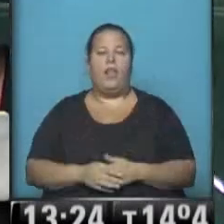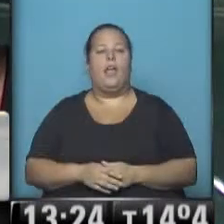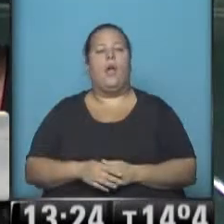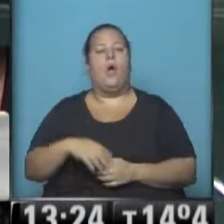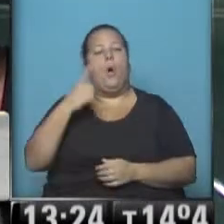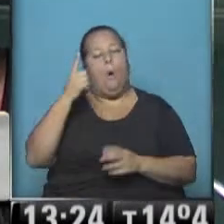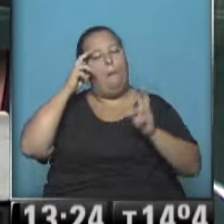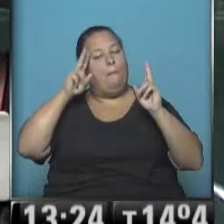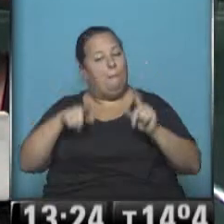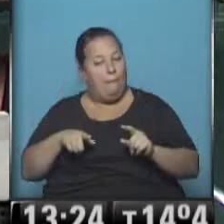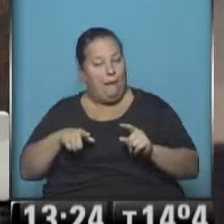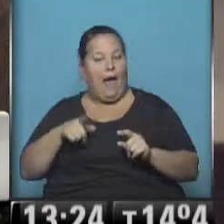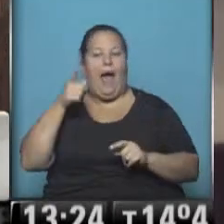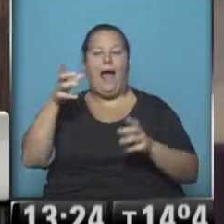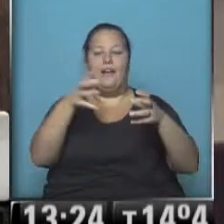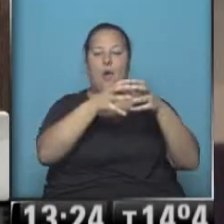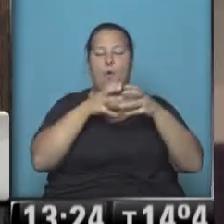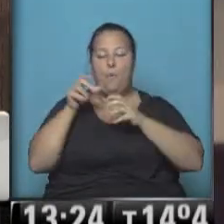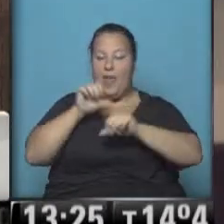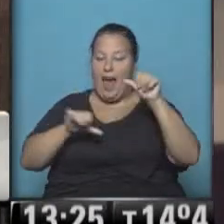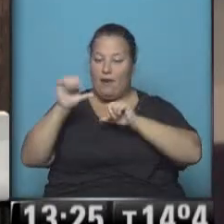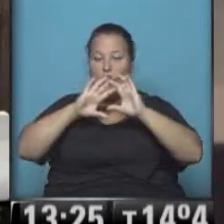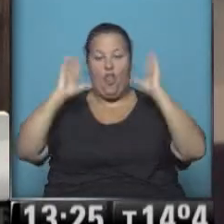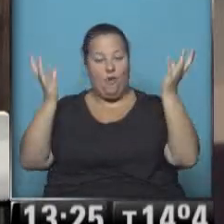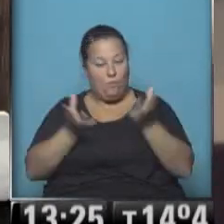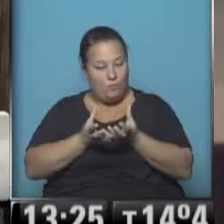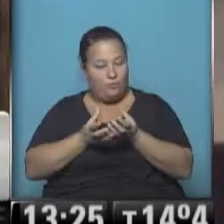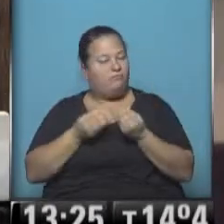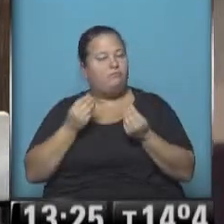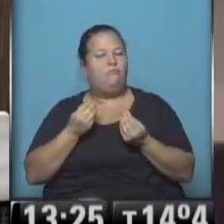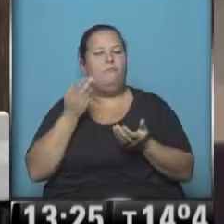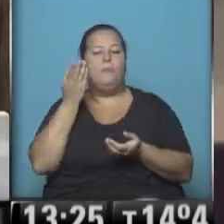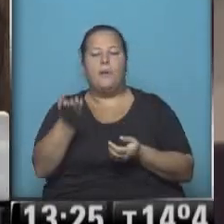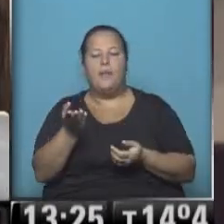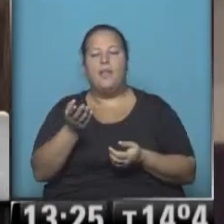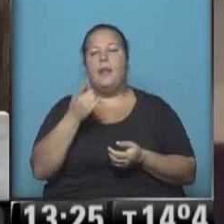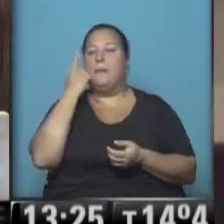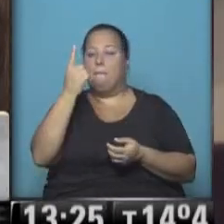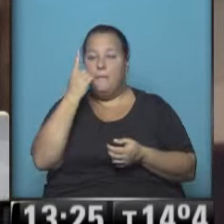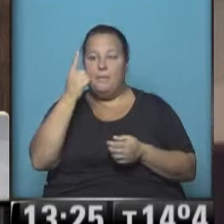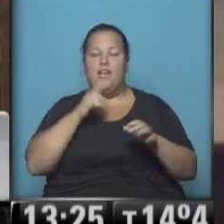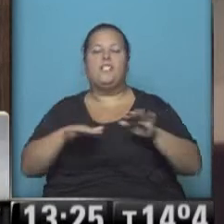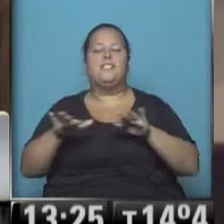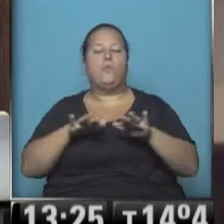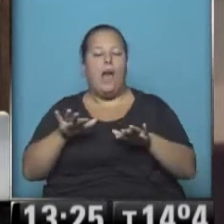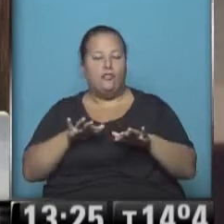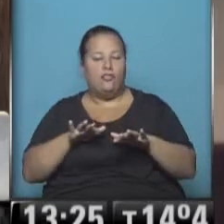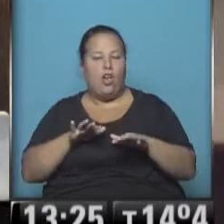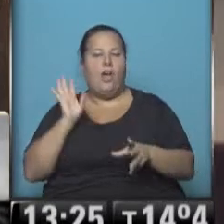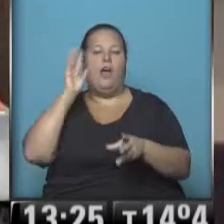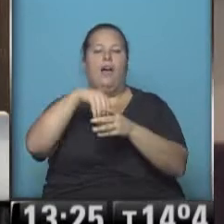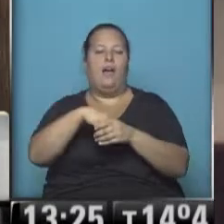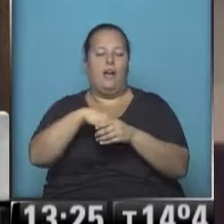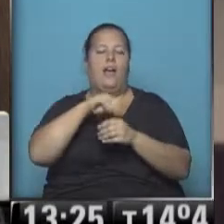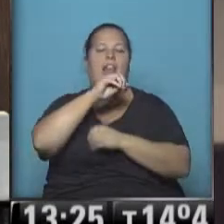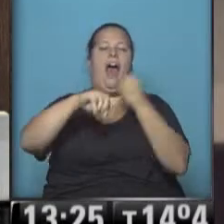una de las estrategias que siguen los distintos laboratorios en el mundo es plantear primero una situación de participación